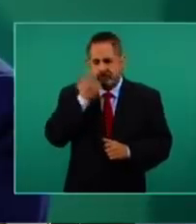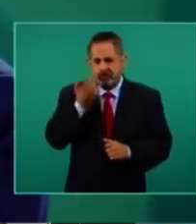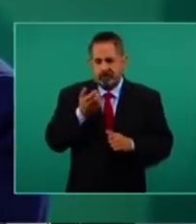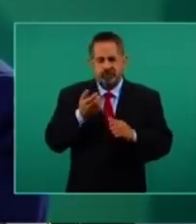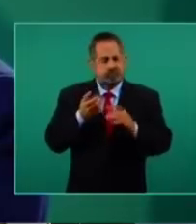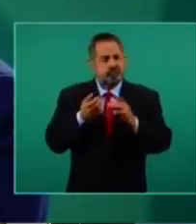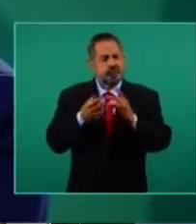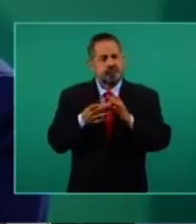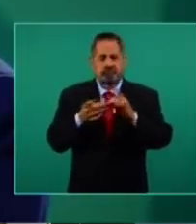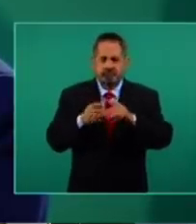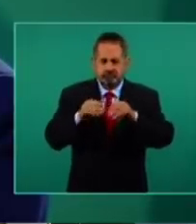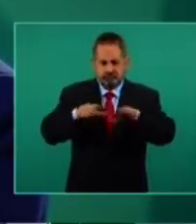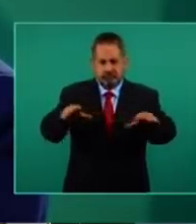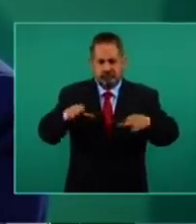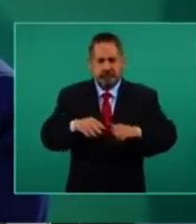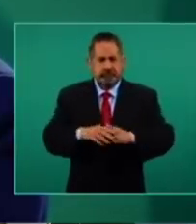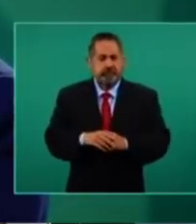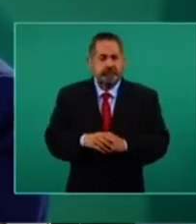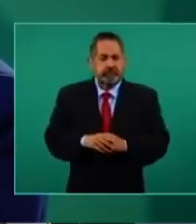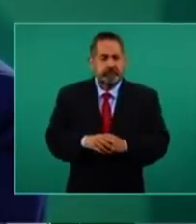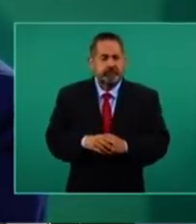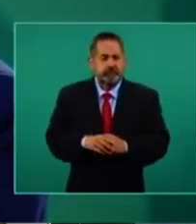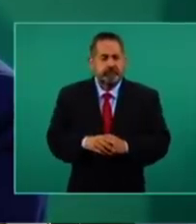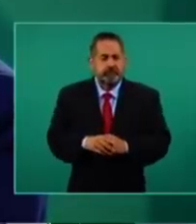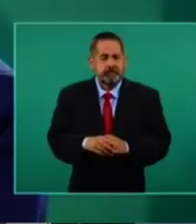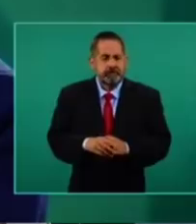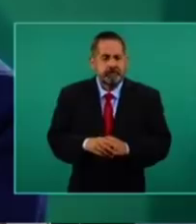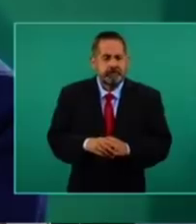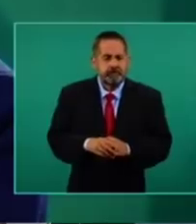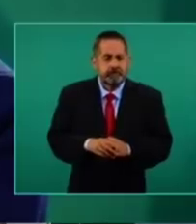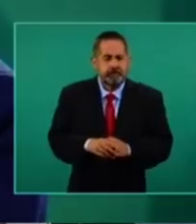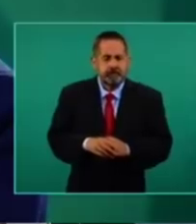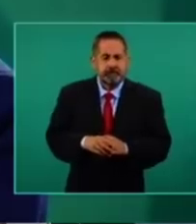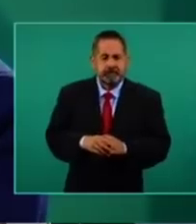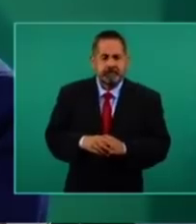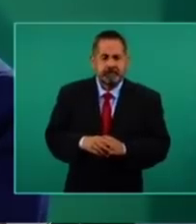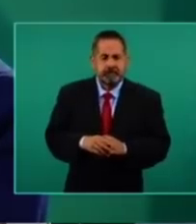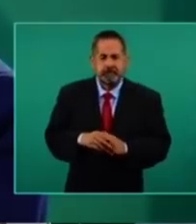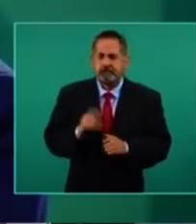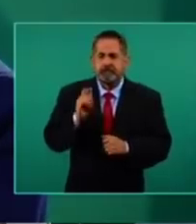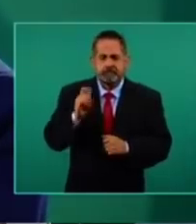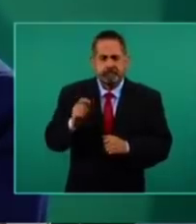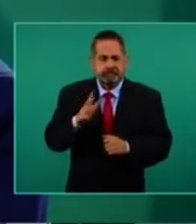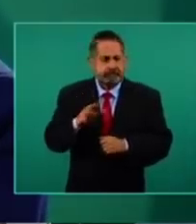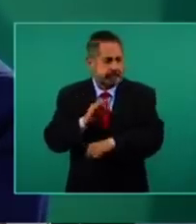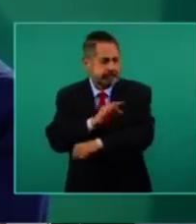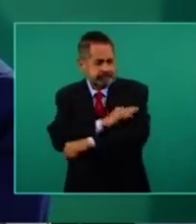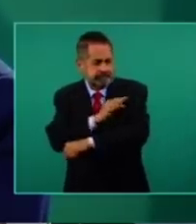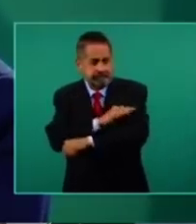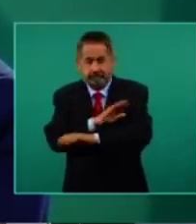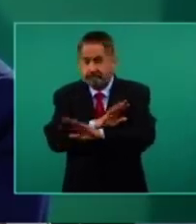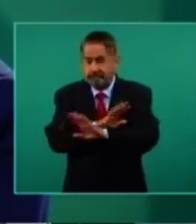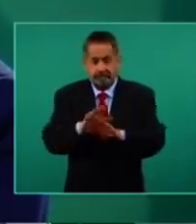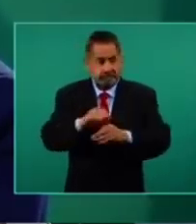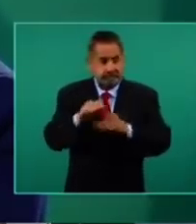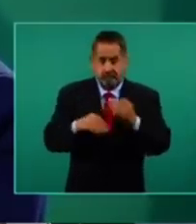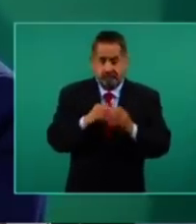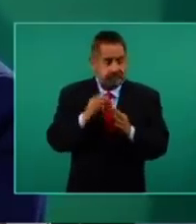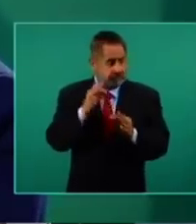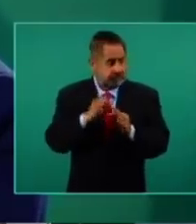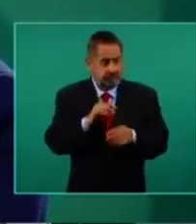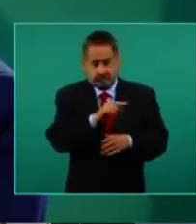que ya se terminó de vacunar a todos los que